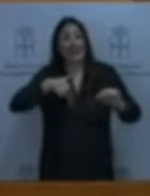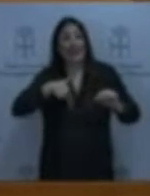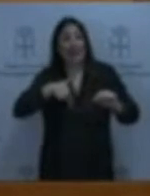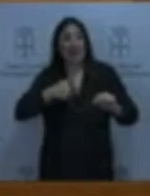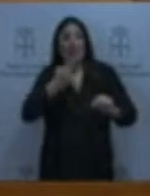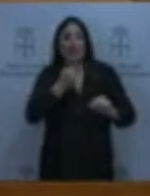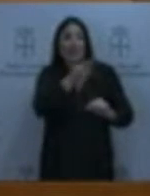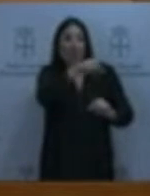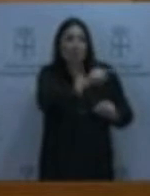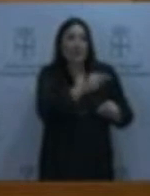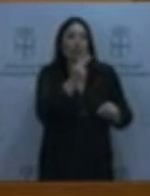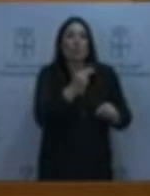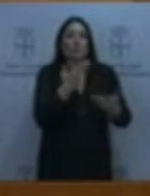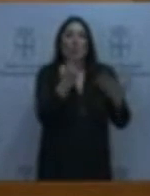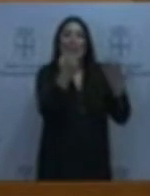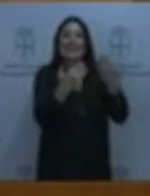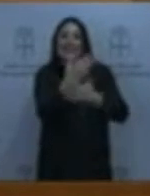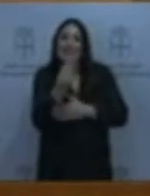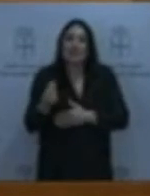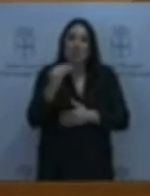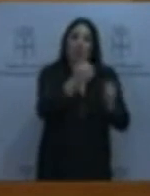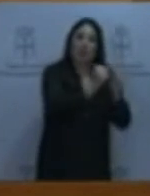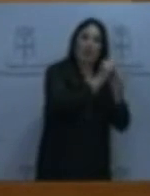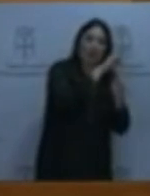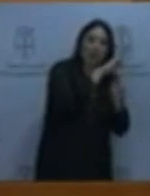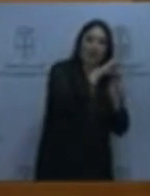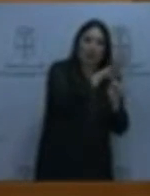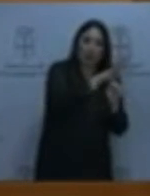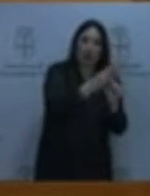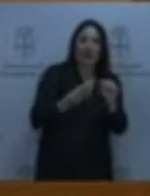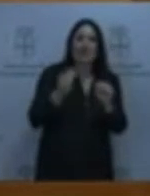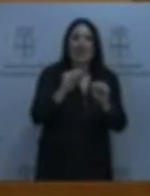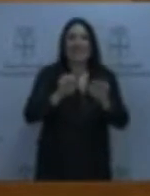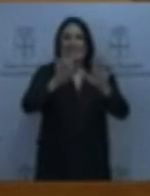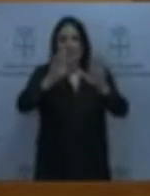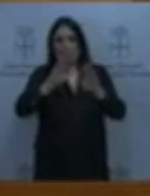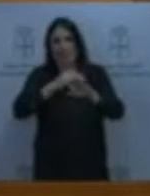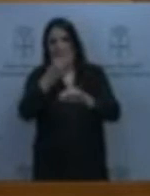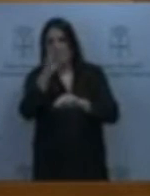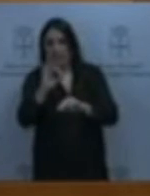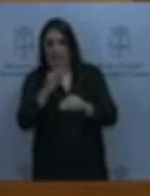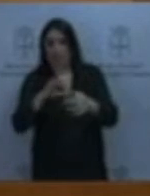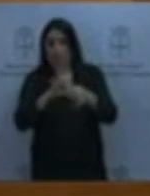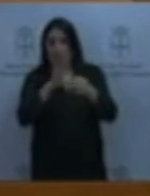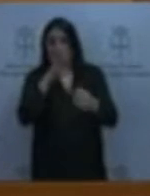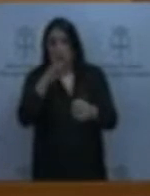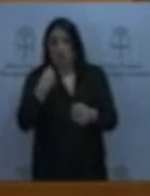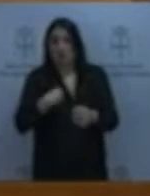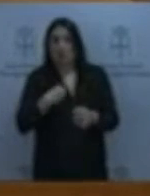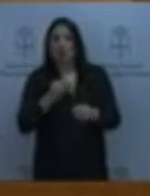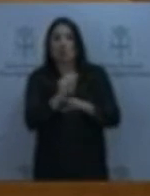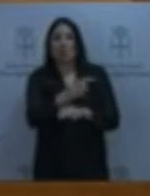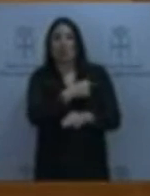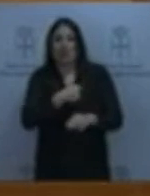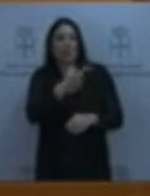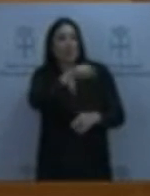ustedes se comprometen es añadir esos 6 días, de los 24 a los 30, sujetos a esa subvención nominativa. Bien, en cualquier caso, ustedes asumen un